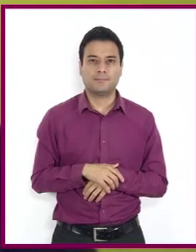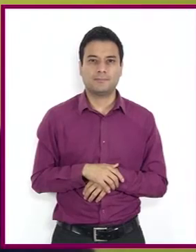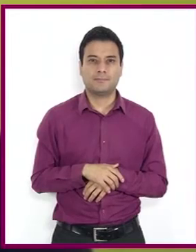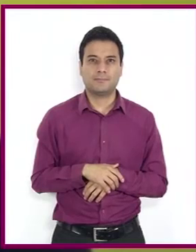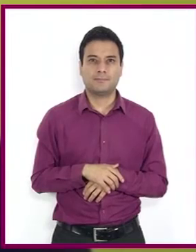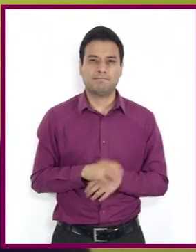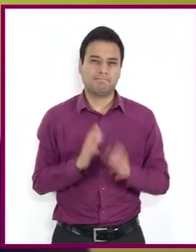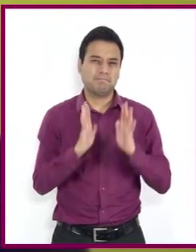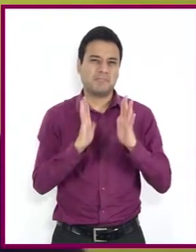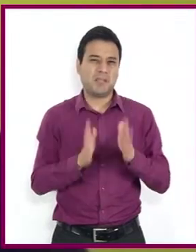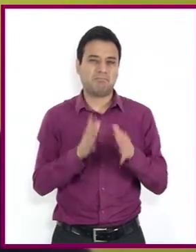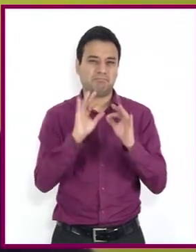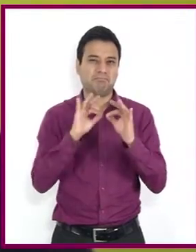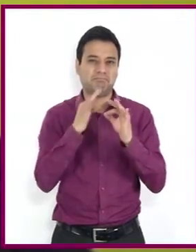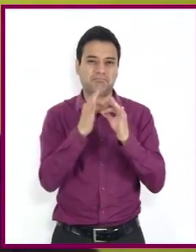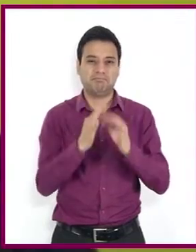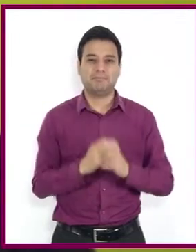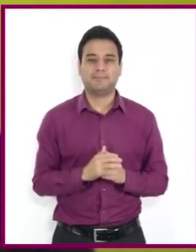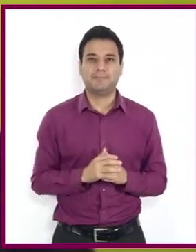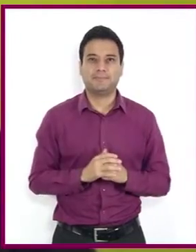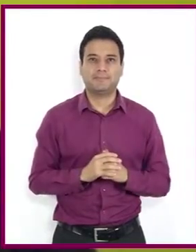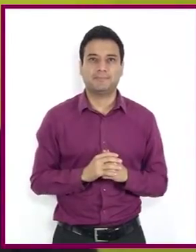Creo que ya está.